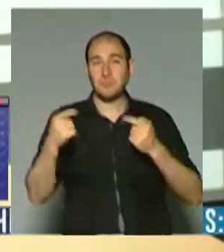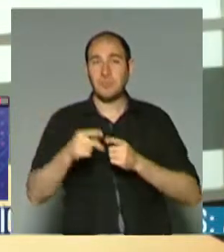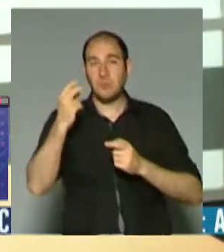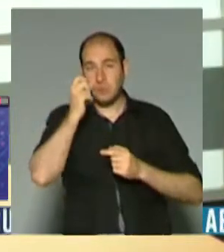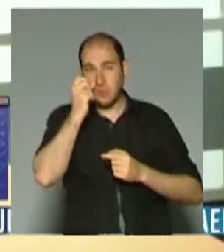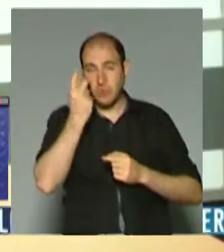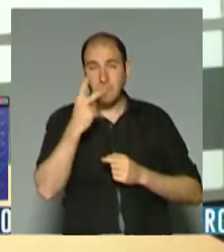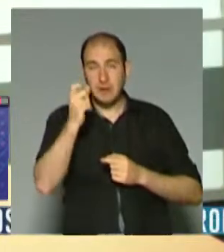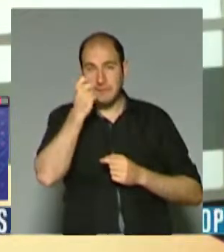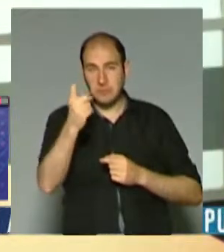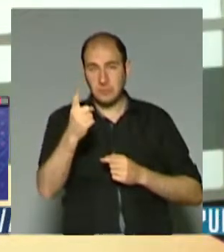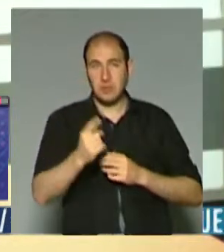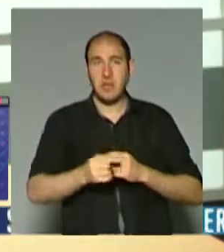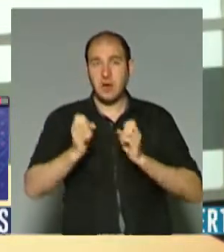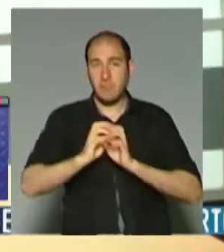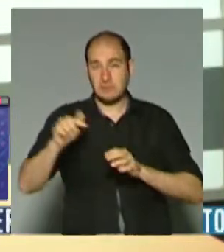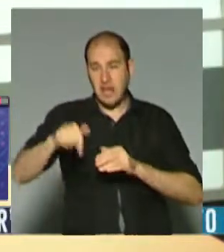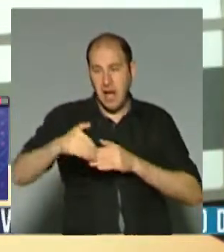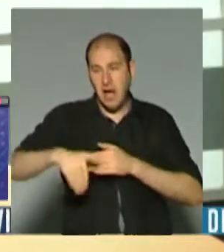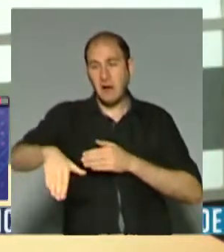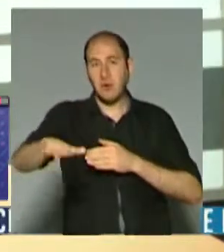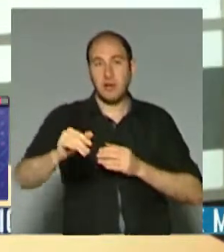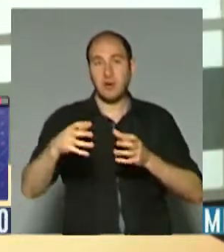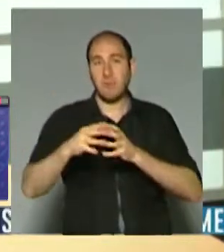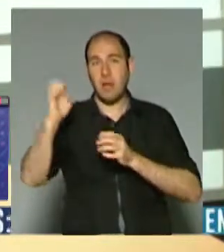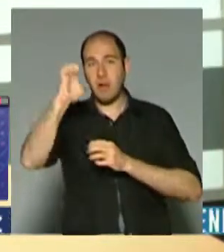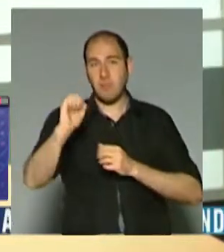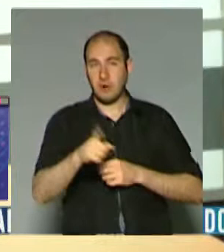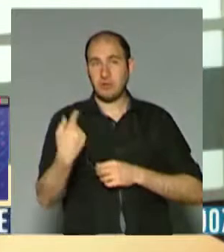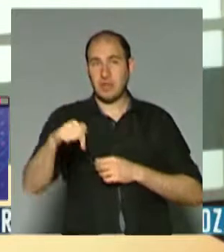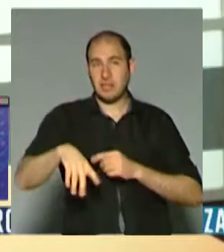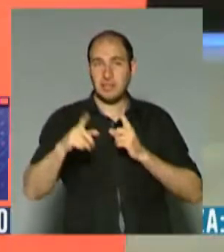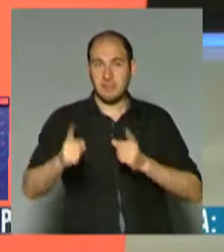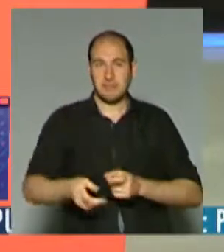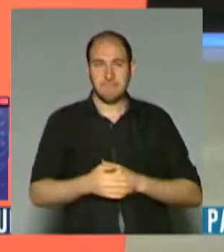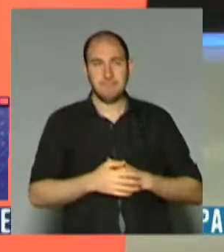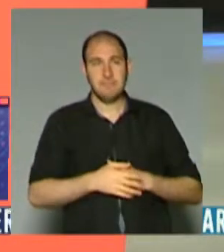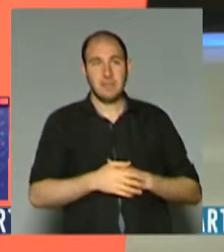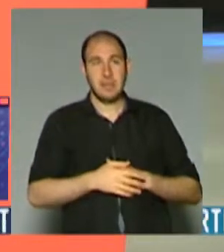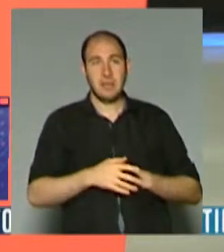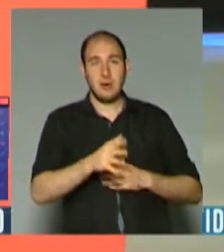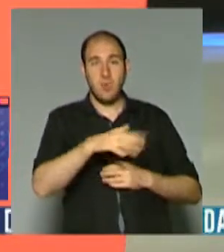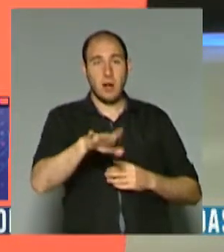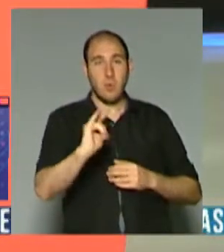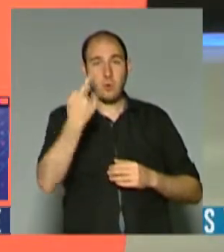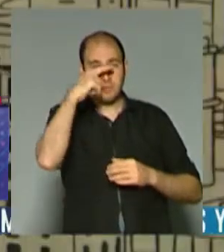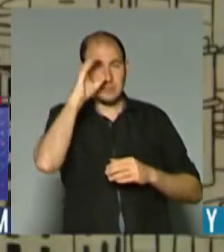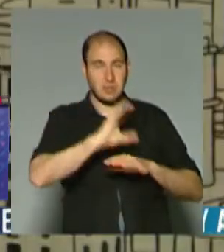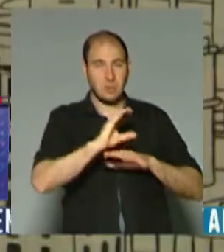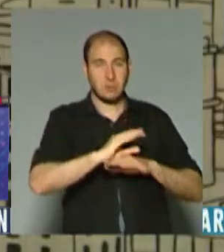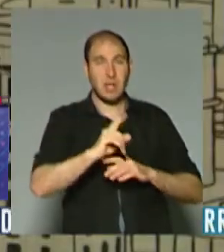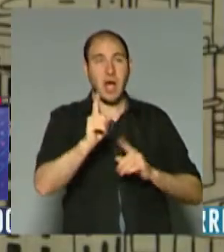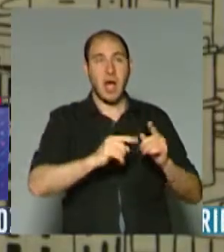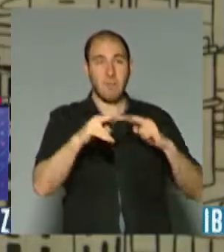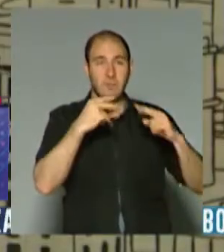el 2021, podemos empezar desde ahora, digo, si fuéramos europeos. Y nosotros acá también, ¿no? Fíjate que en el campus de la Universidad Nacional de Cuyo ya hay